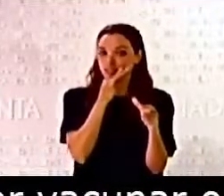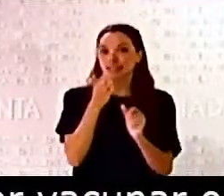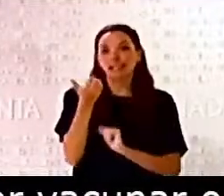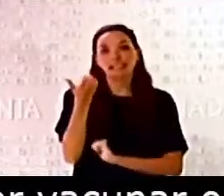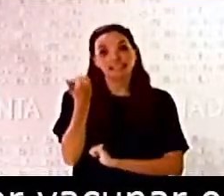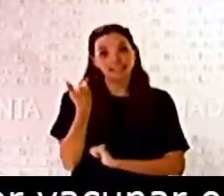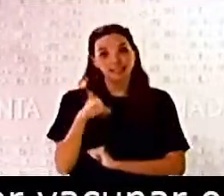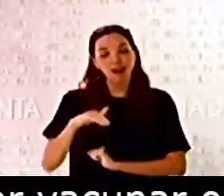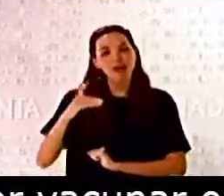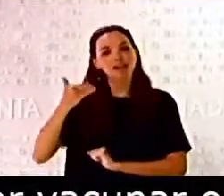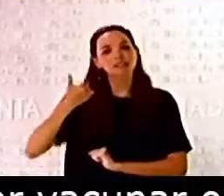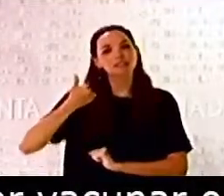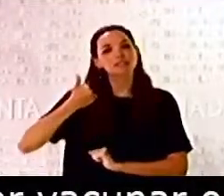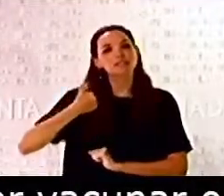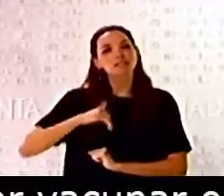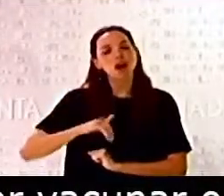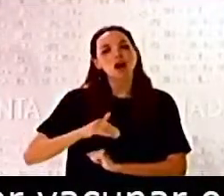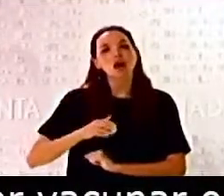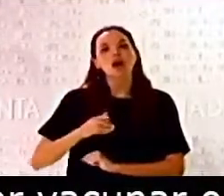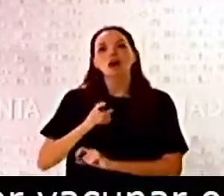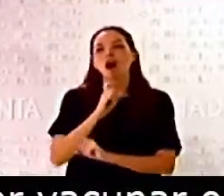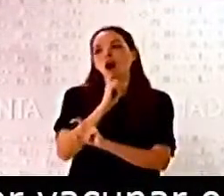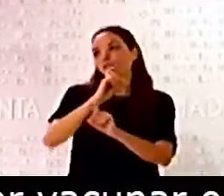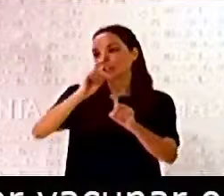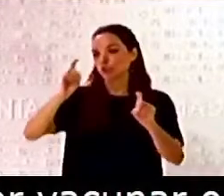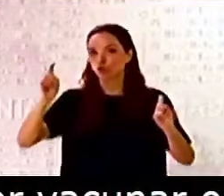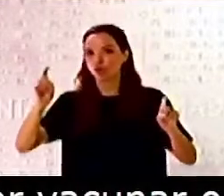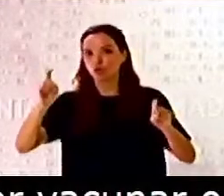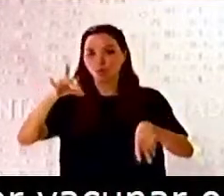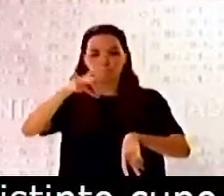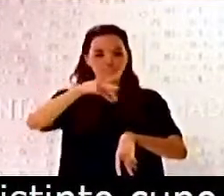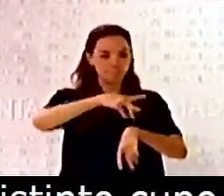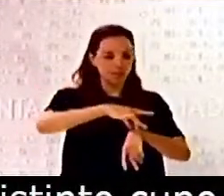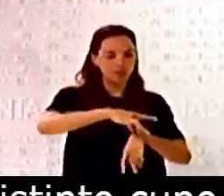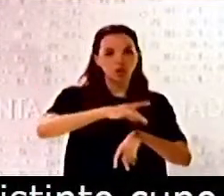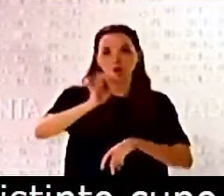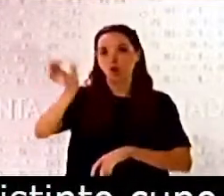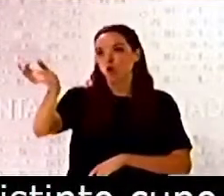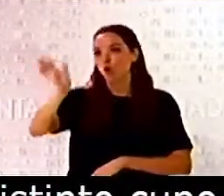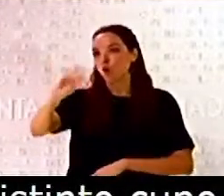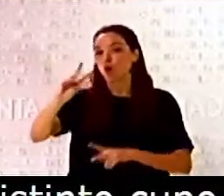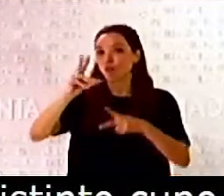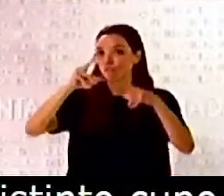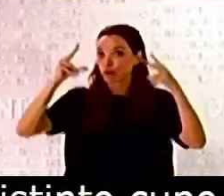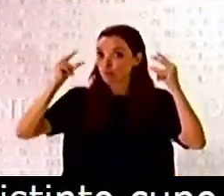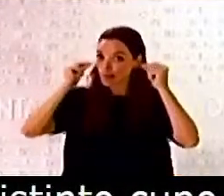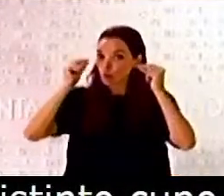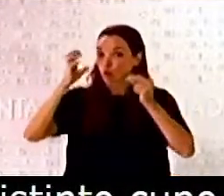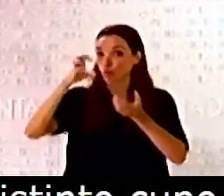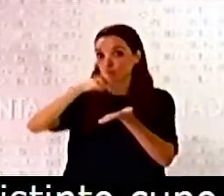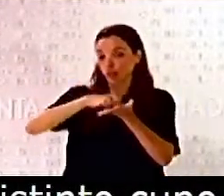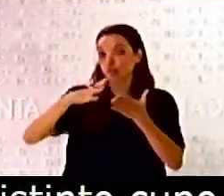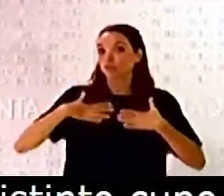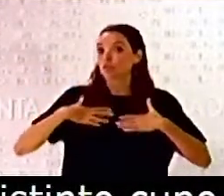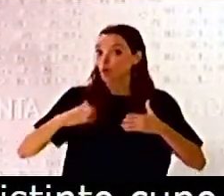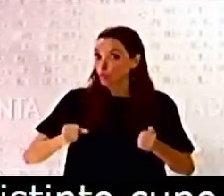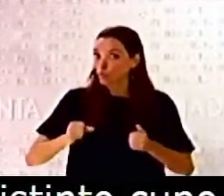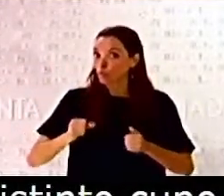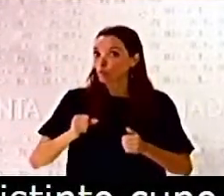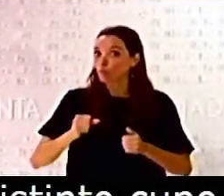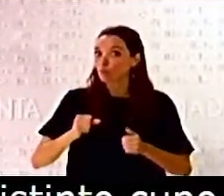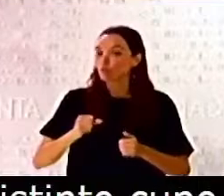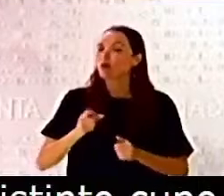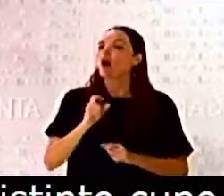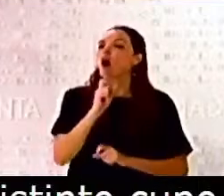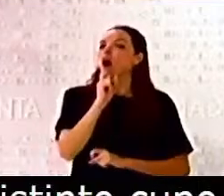cupos de médicos y enfermeros de atención primaria de salud el nombre